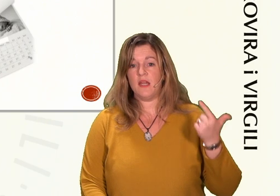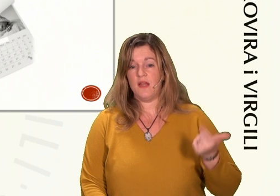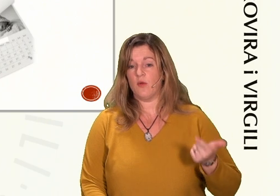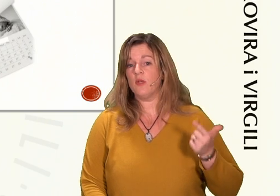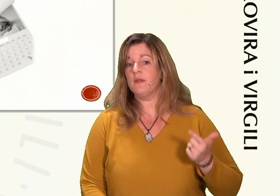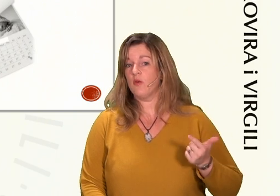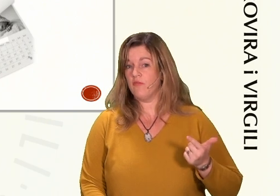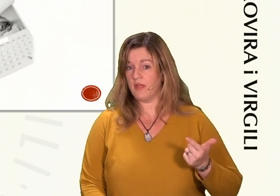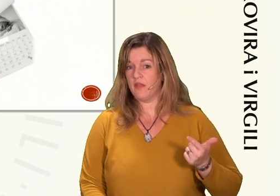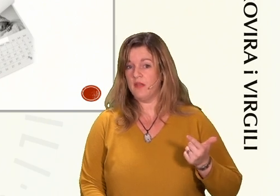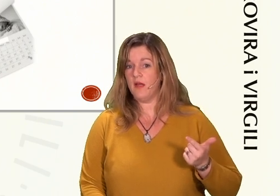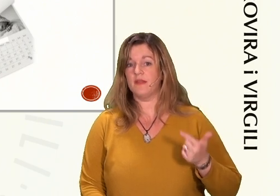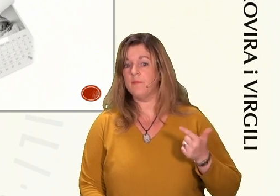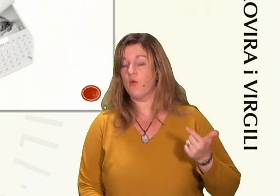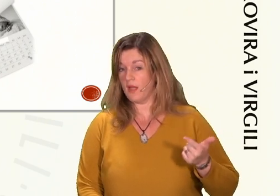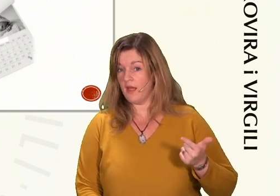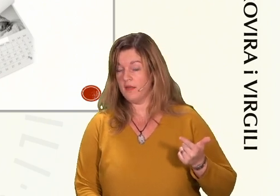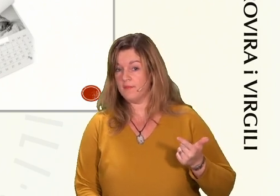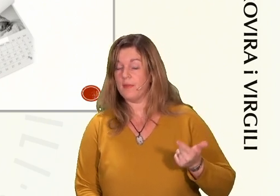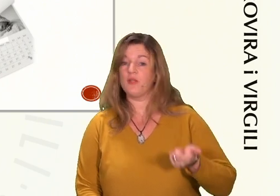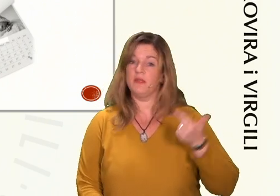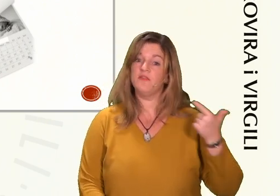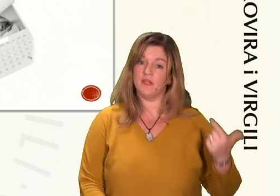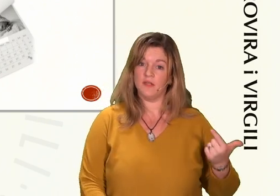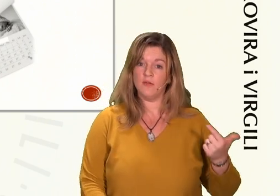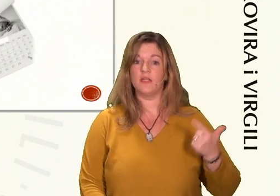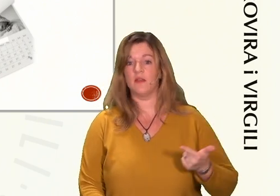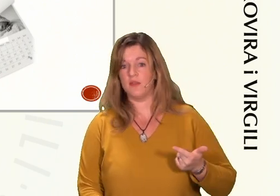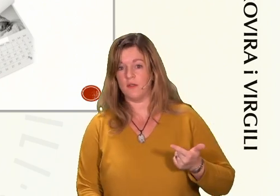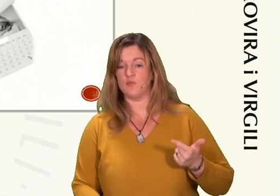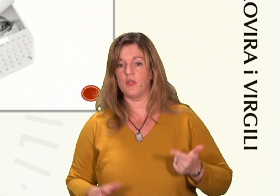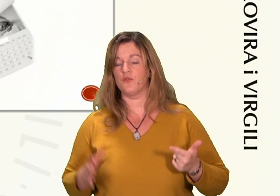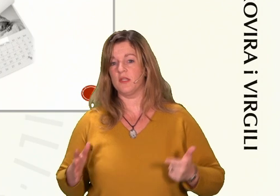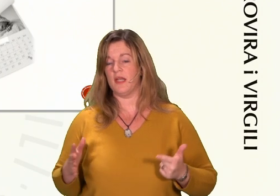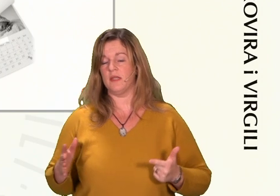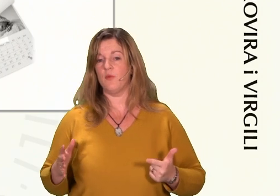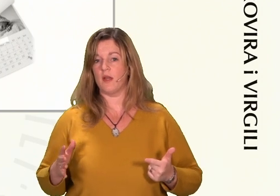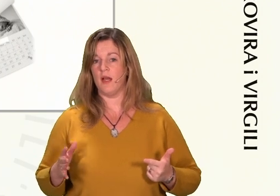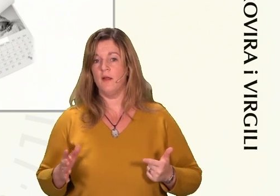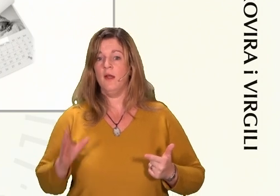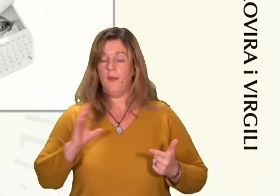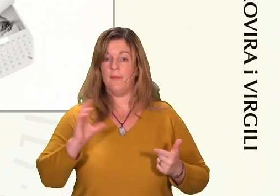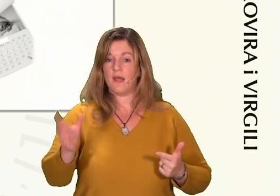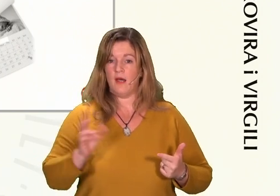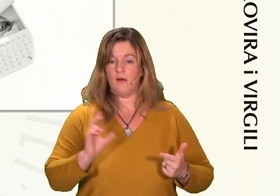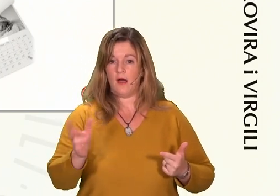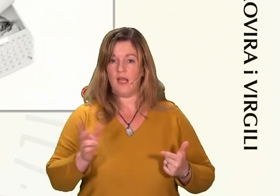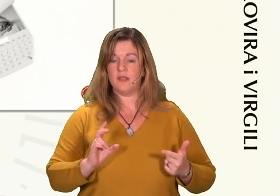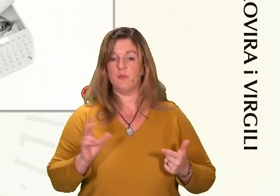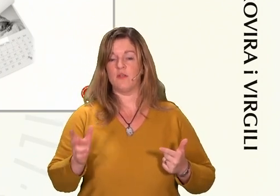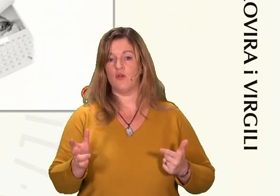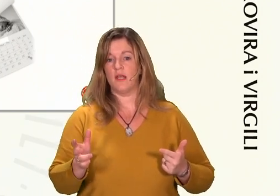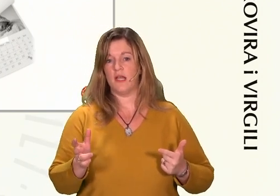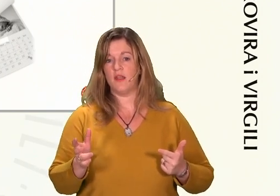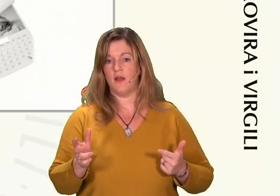va a realizar una videoconferencia a tiempo real, pero también diferido, quiere decir que os podéis conectar a tiempo real, verla a la